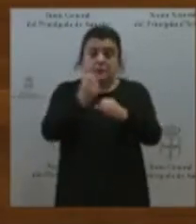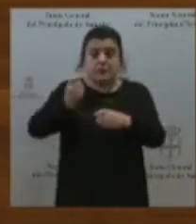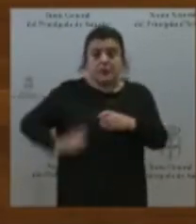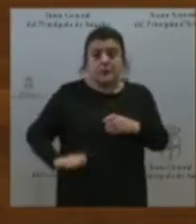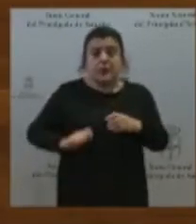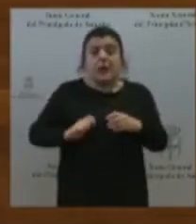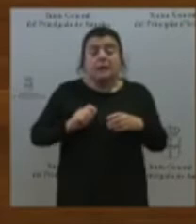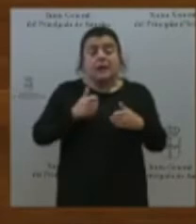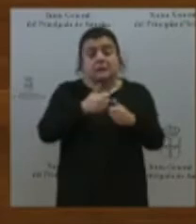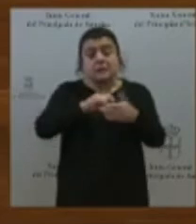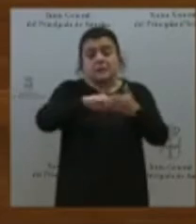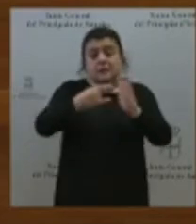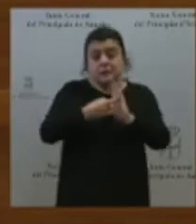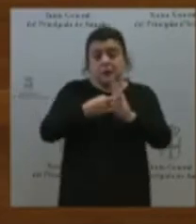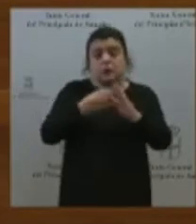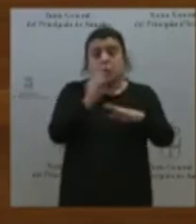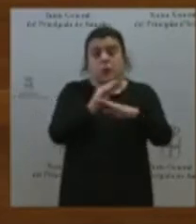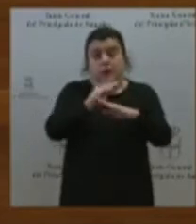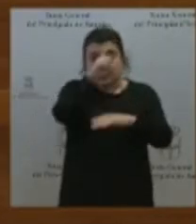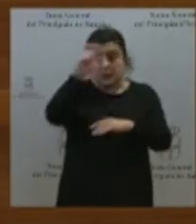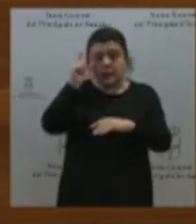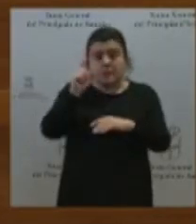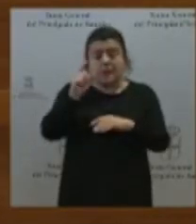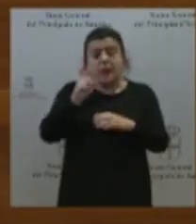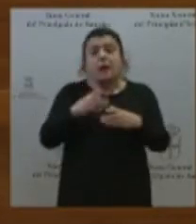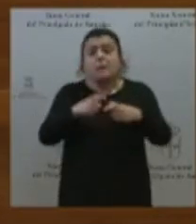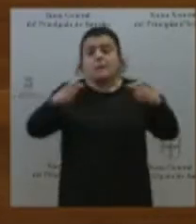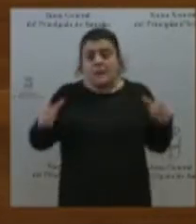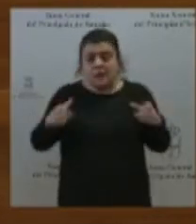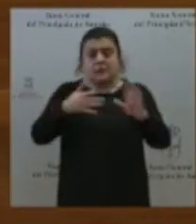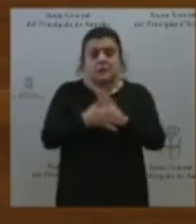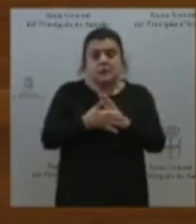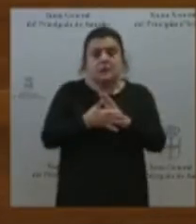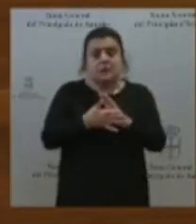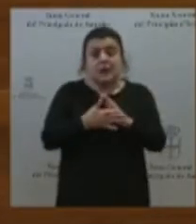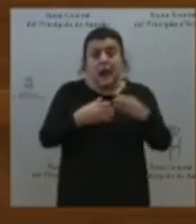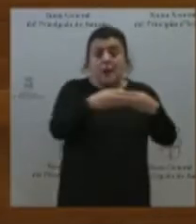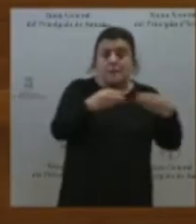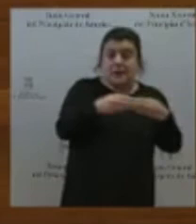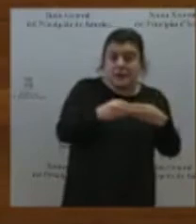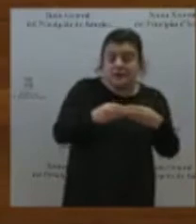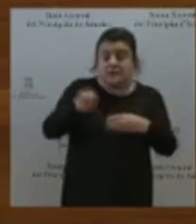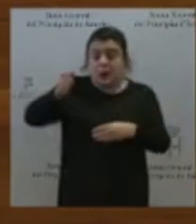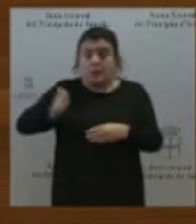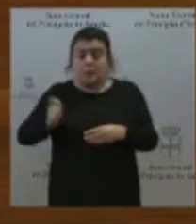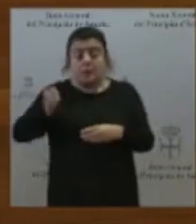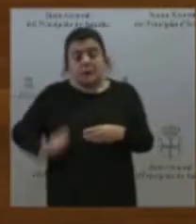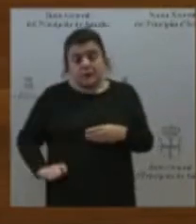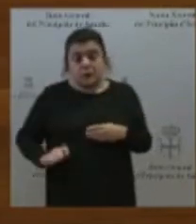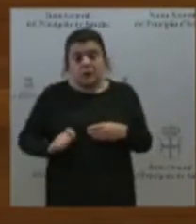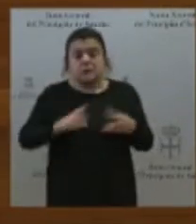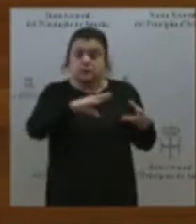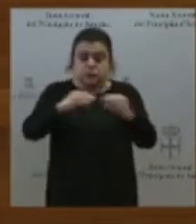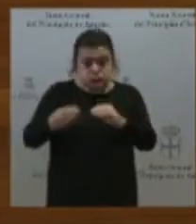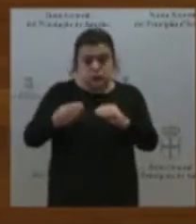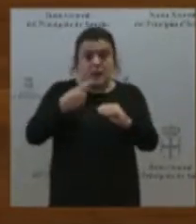mantengan ratios coherentes entre profesionales y pacientes, garantizando contratos de duración adecuados que pongan fin a la práctica de encadenar